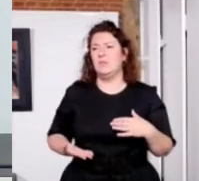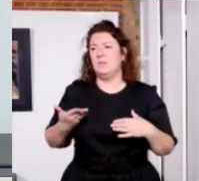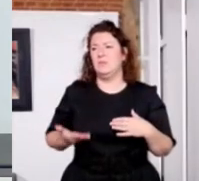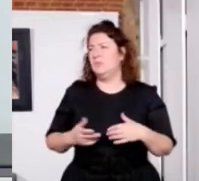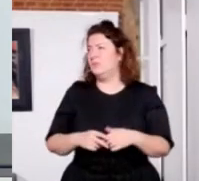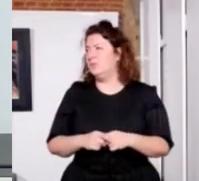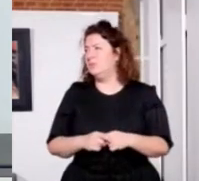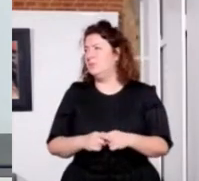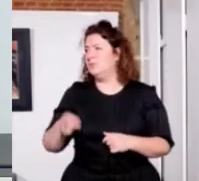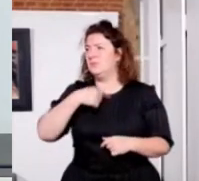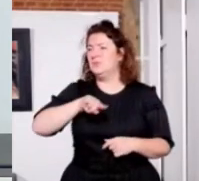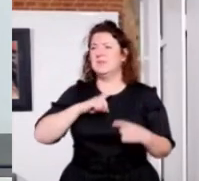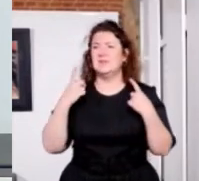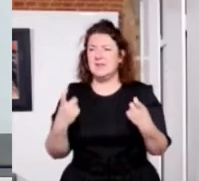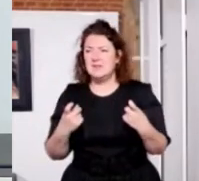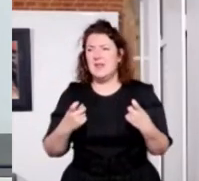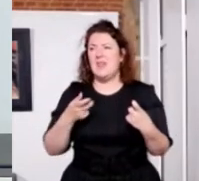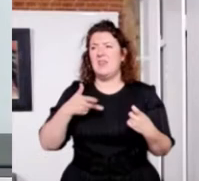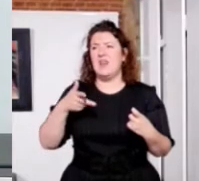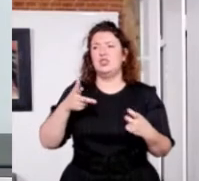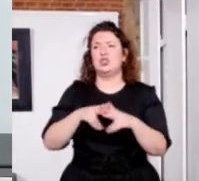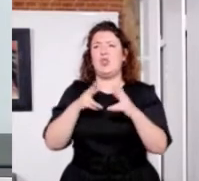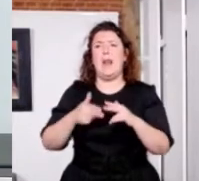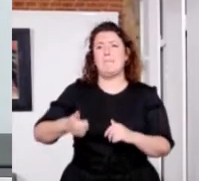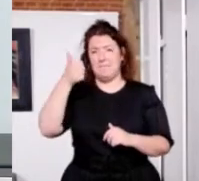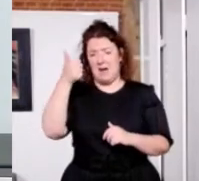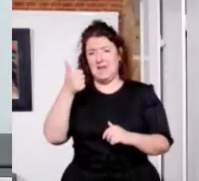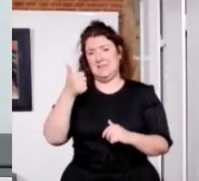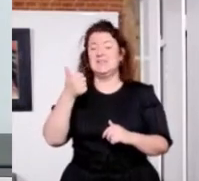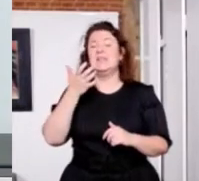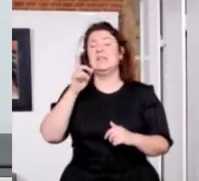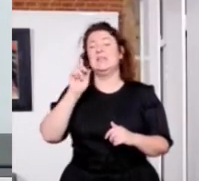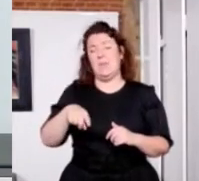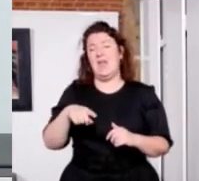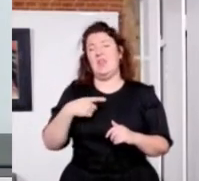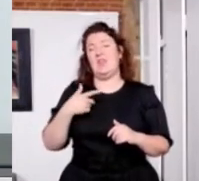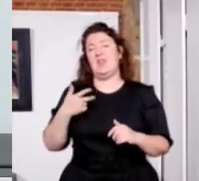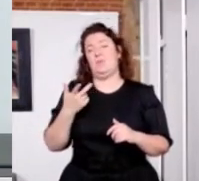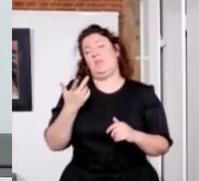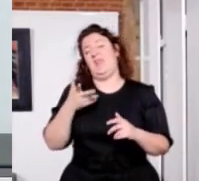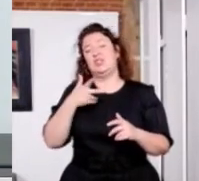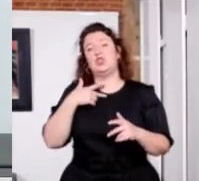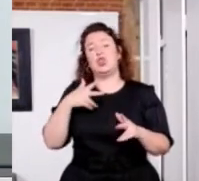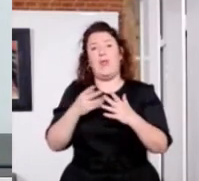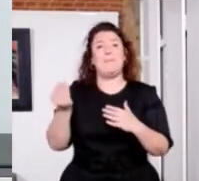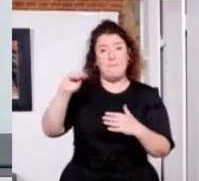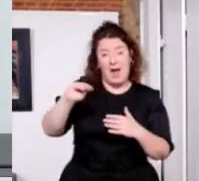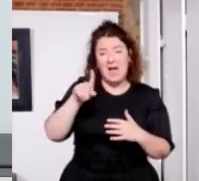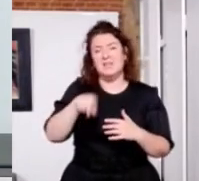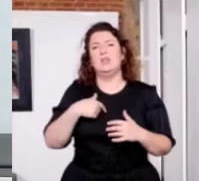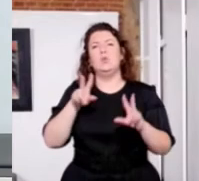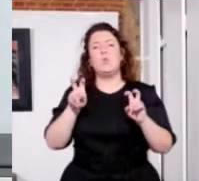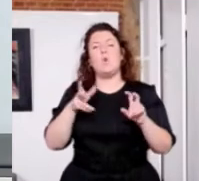que necesitamos más derechos sociales y nuevos derechos sociales. Somos conscientes de que hay muchos